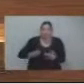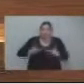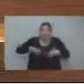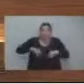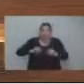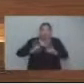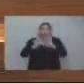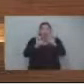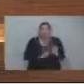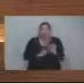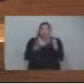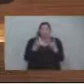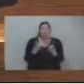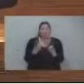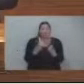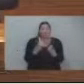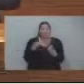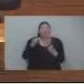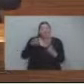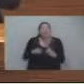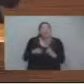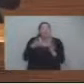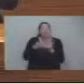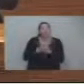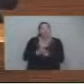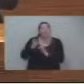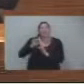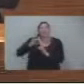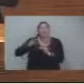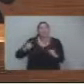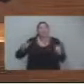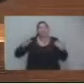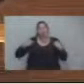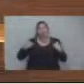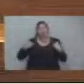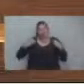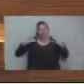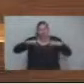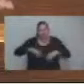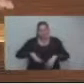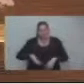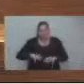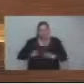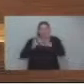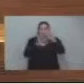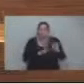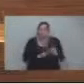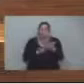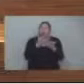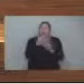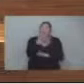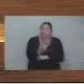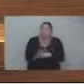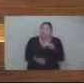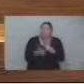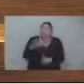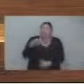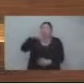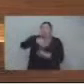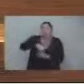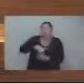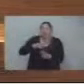es necesaria. Y eso es la inviolabilidad. La protección por lo que dice y por lo que vota un